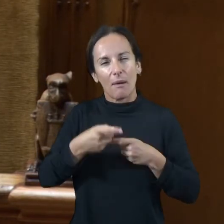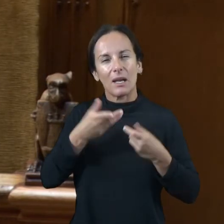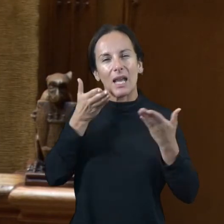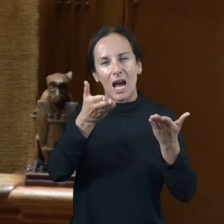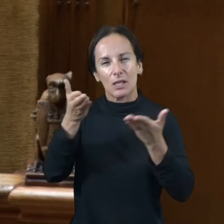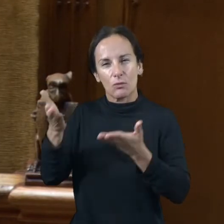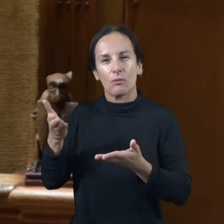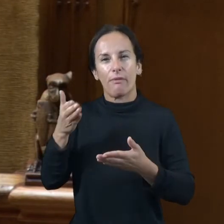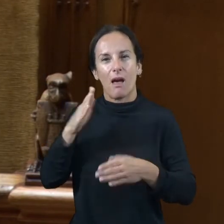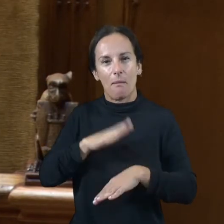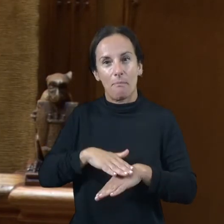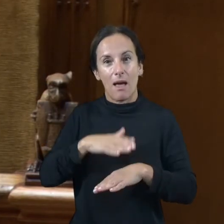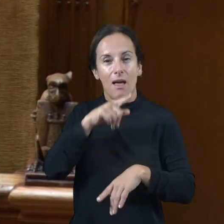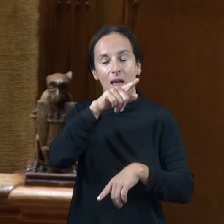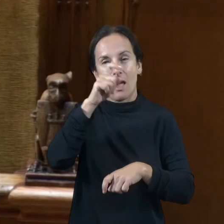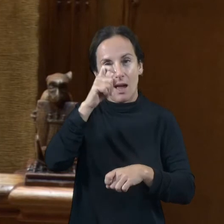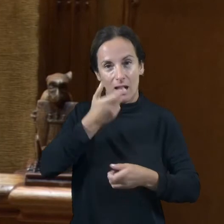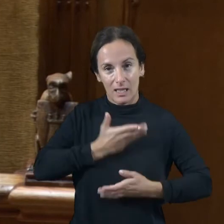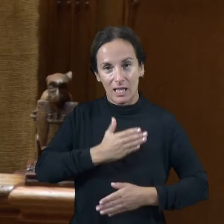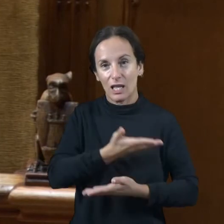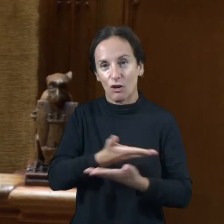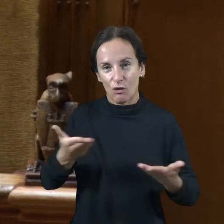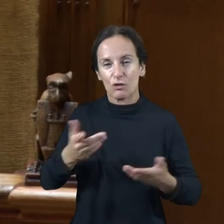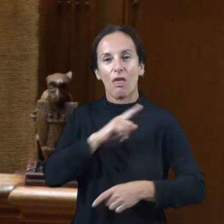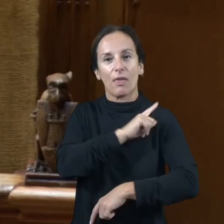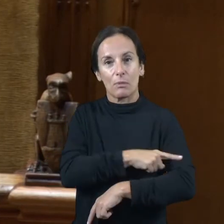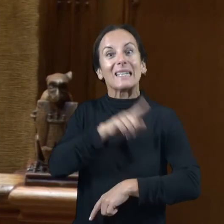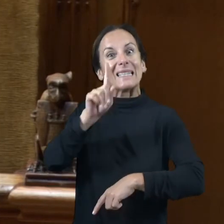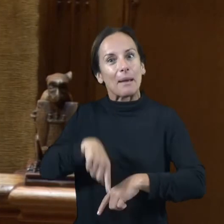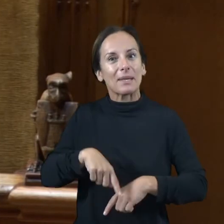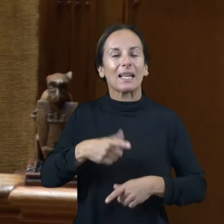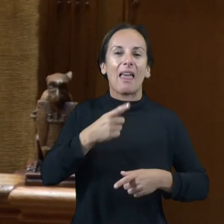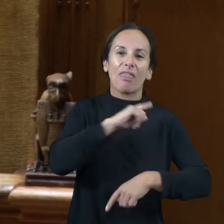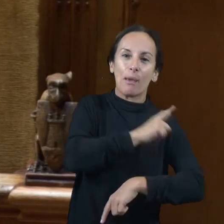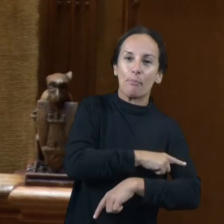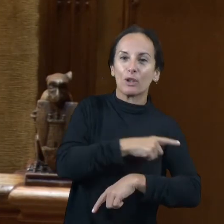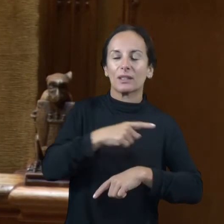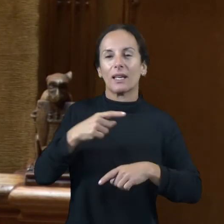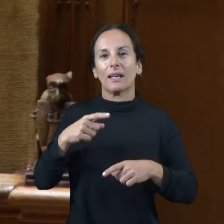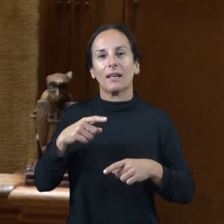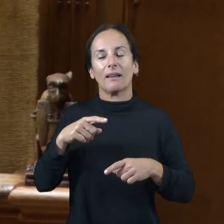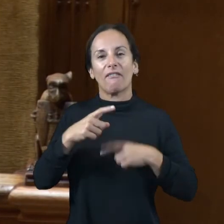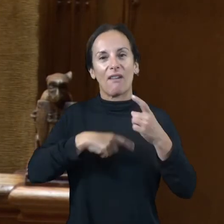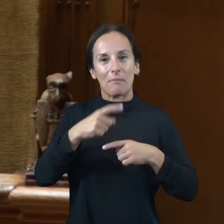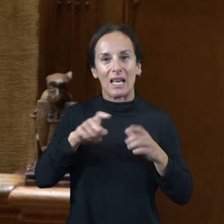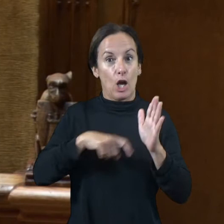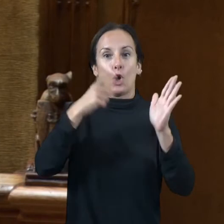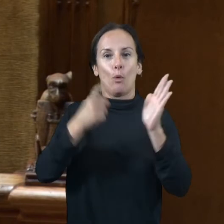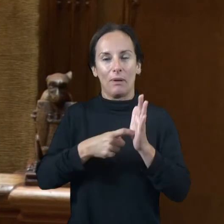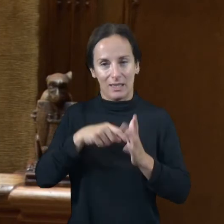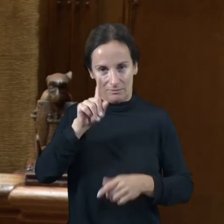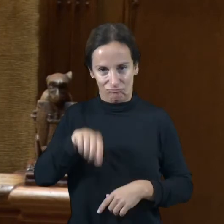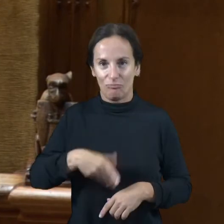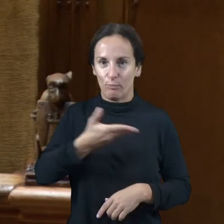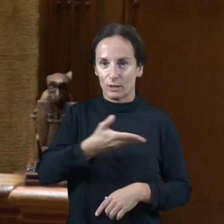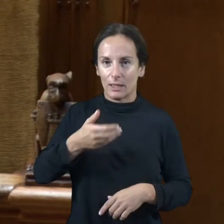o los jóvenes pero también con las familias y por ese motivo pues creo que vamos a estar de acuerdo y que se podrá hacer